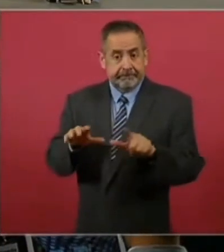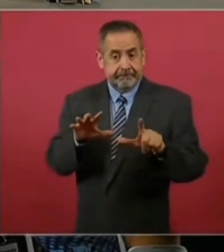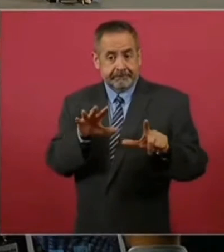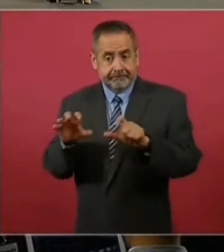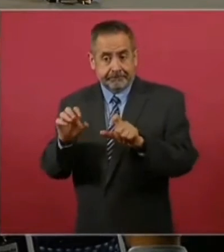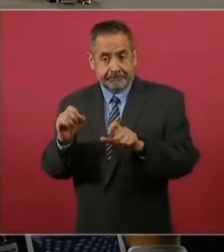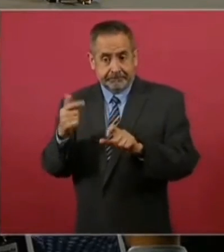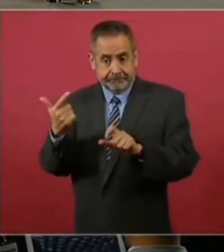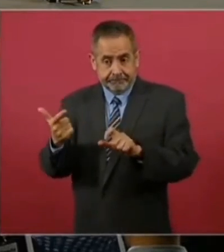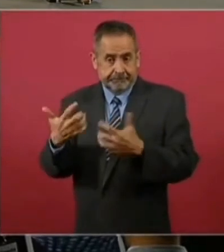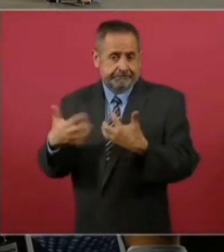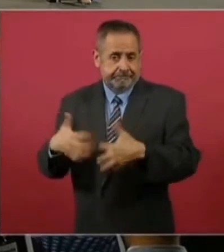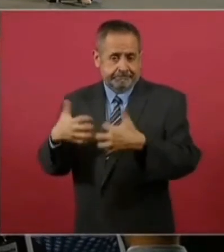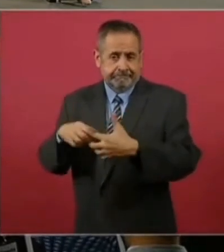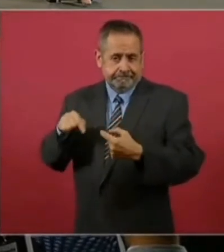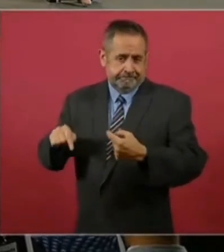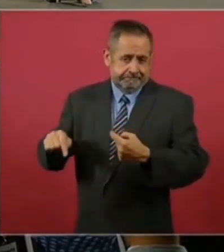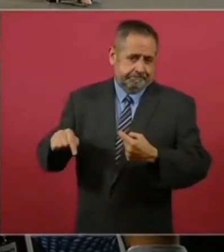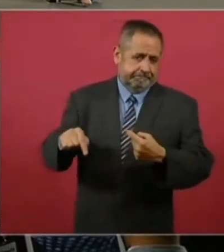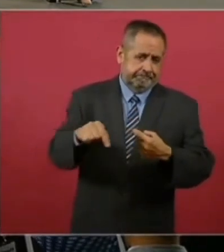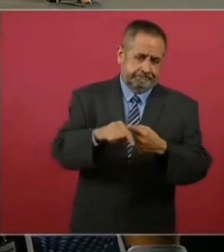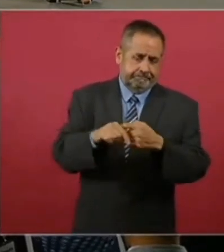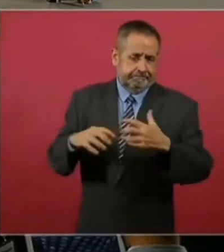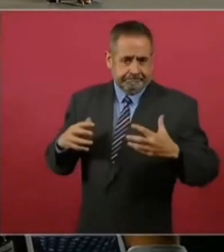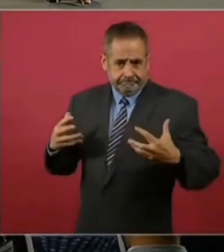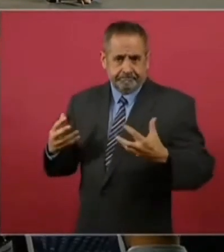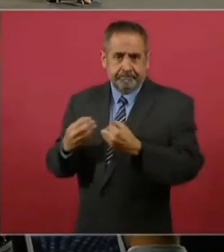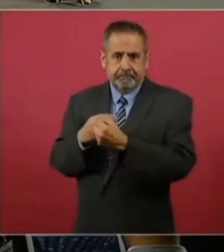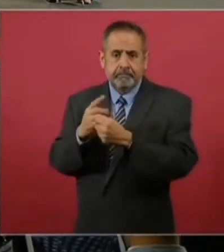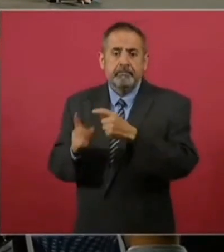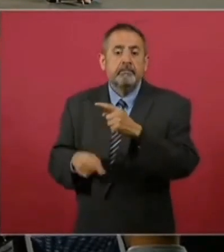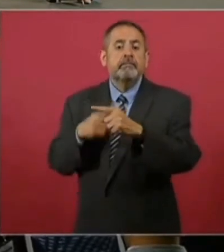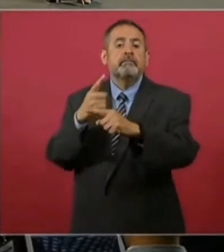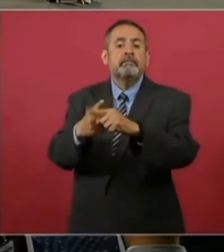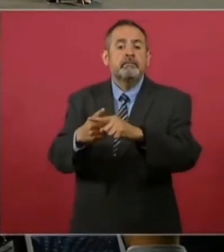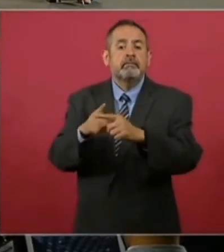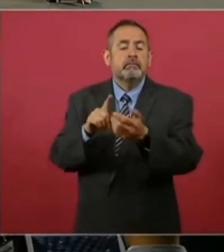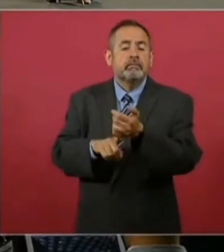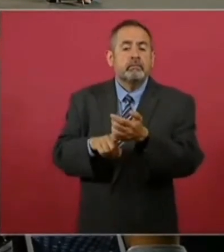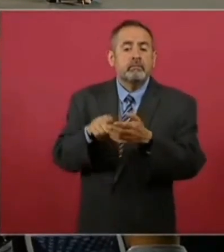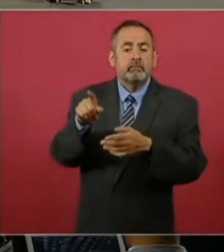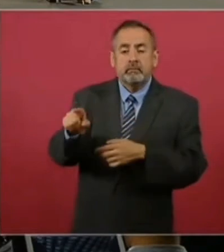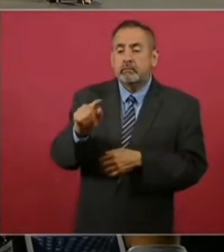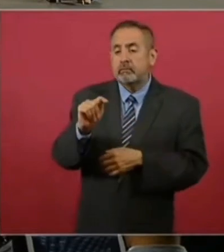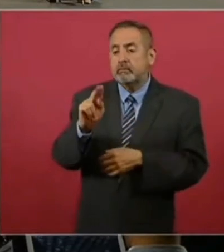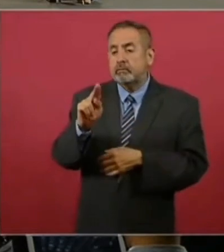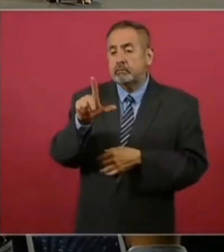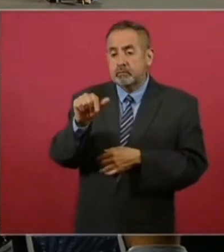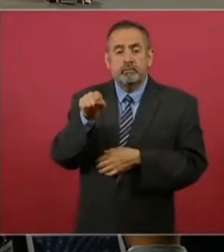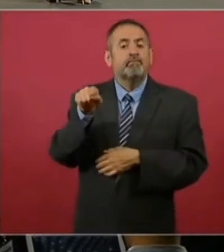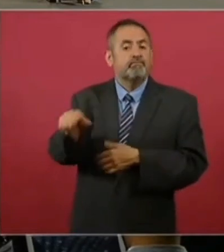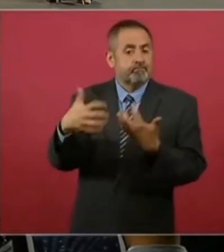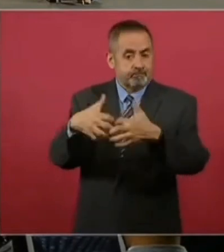6, aquí ya entraría una coquizadora de Tula.